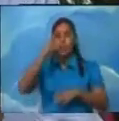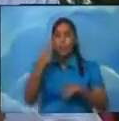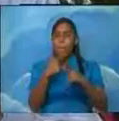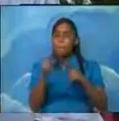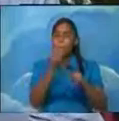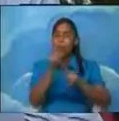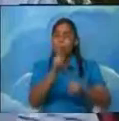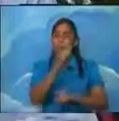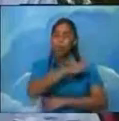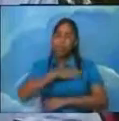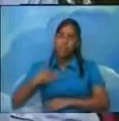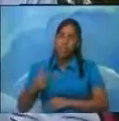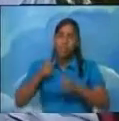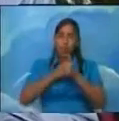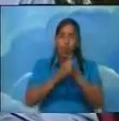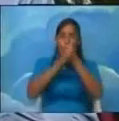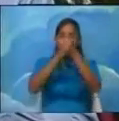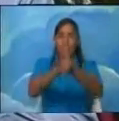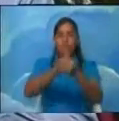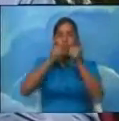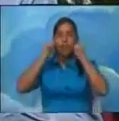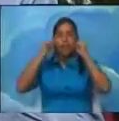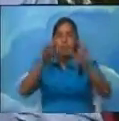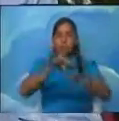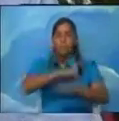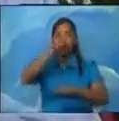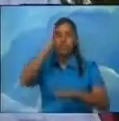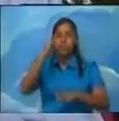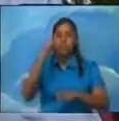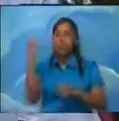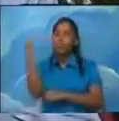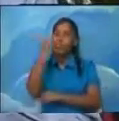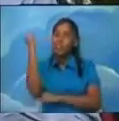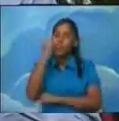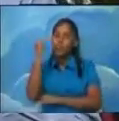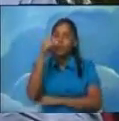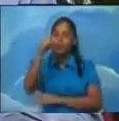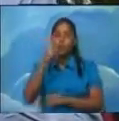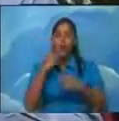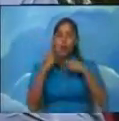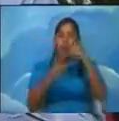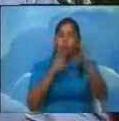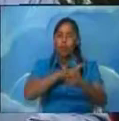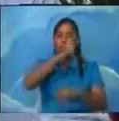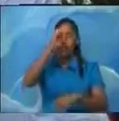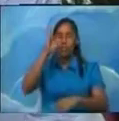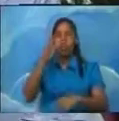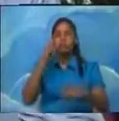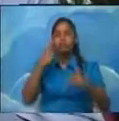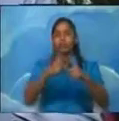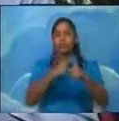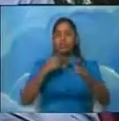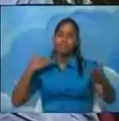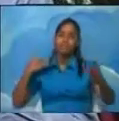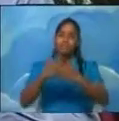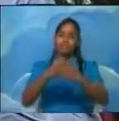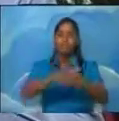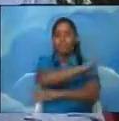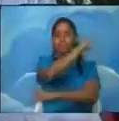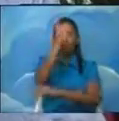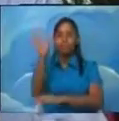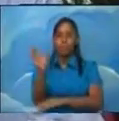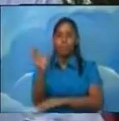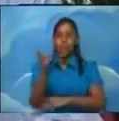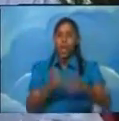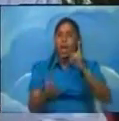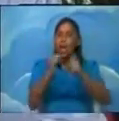no han querido continuar en la bendición de Dios, han desobedecido a la voz de Dios, entonces se cierra el cielo.